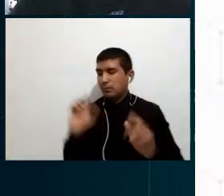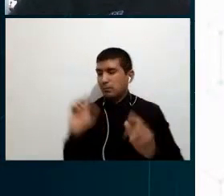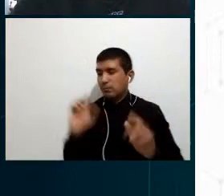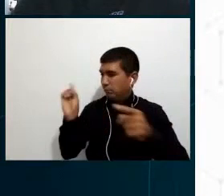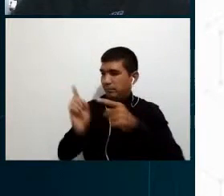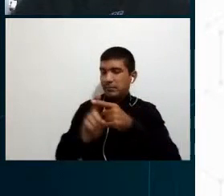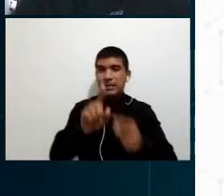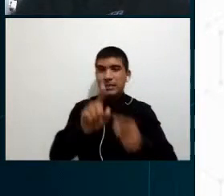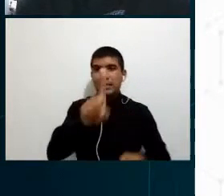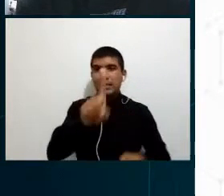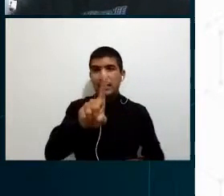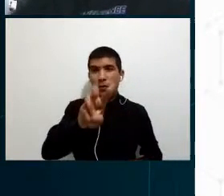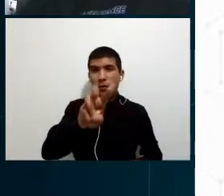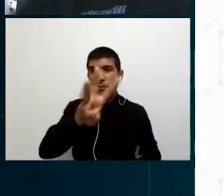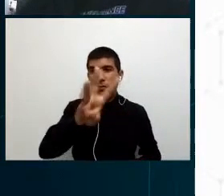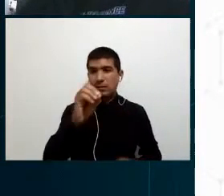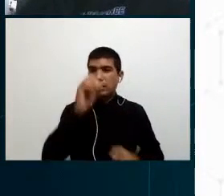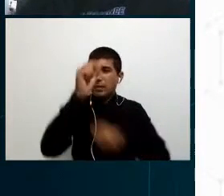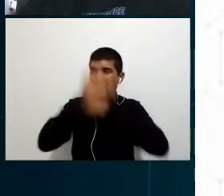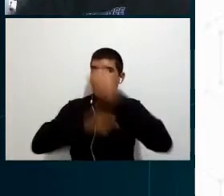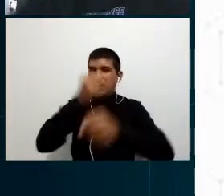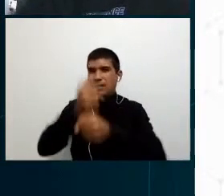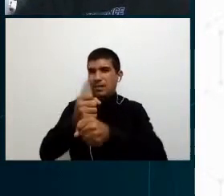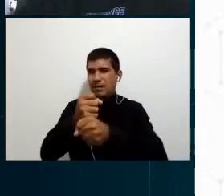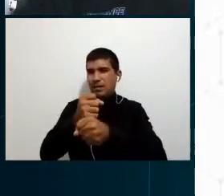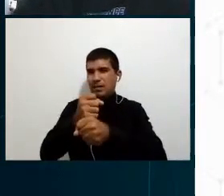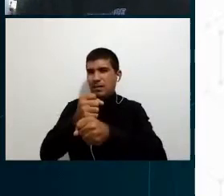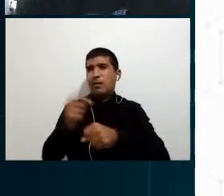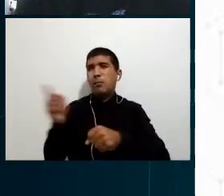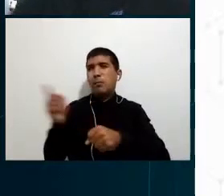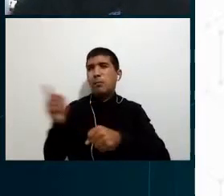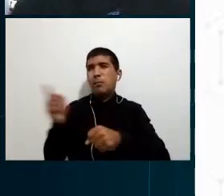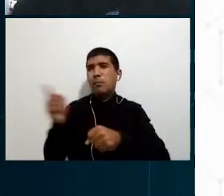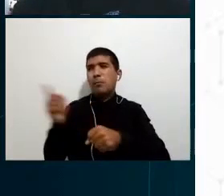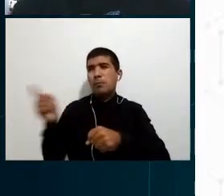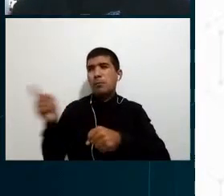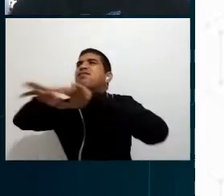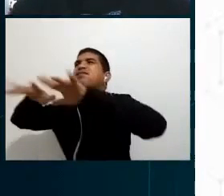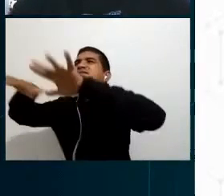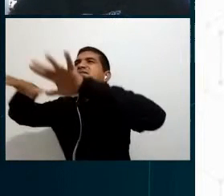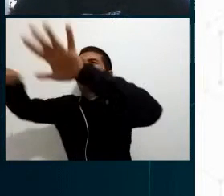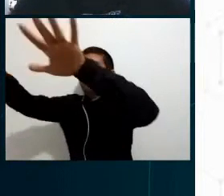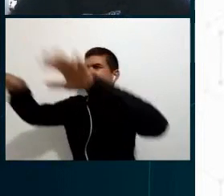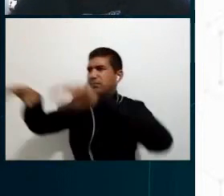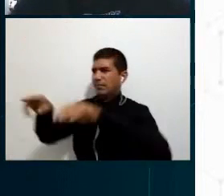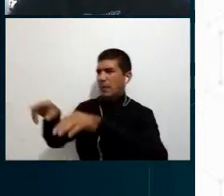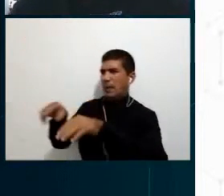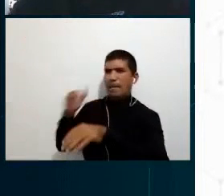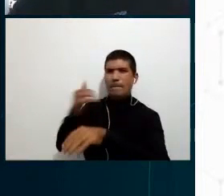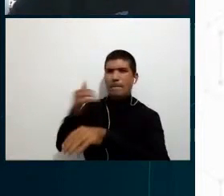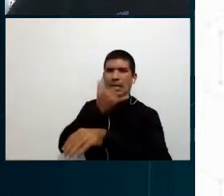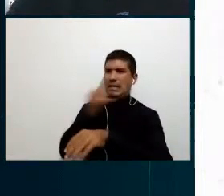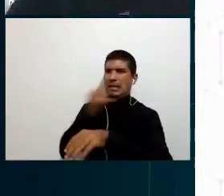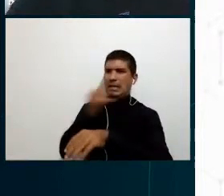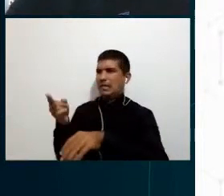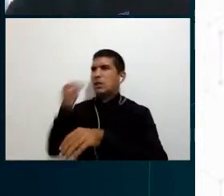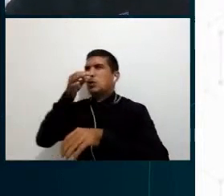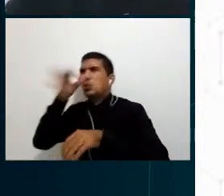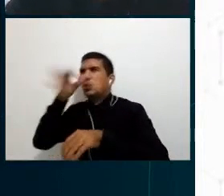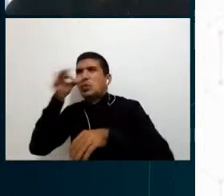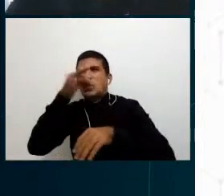5.875 kilogramos de CO2, lo que nos equivale a decir, como para traerlo más